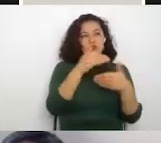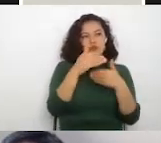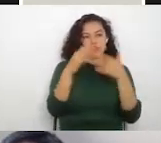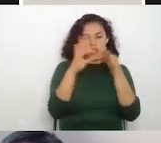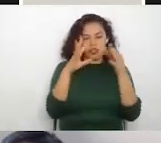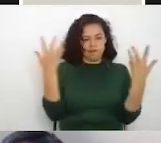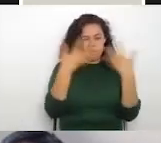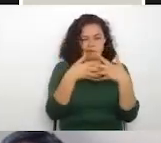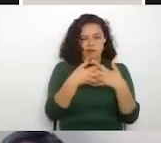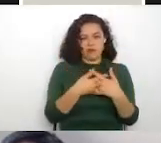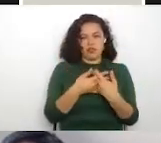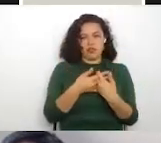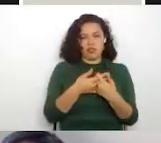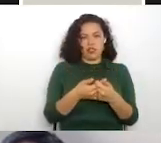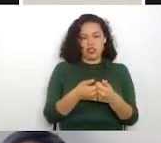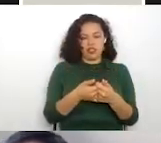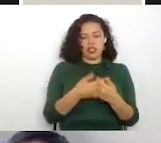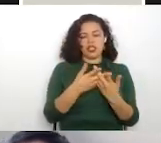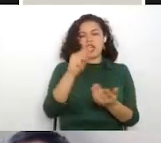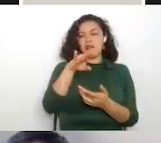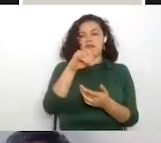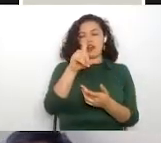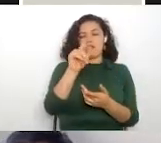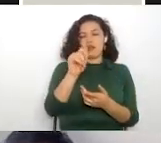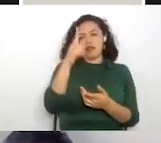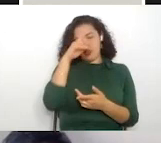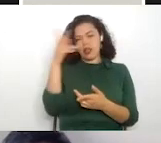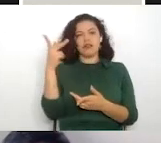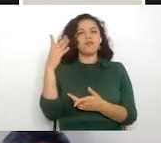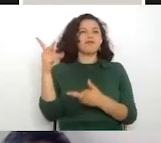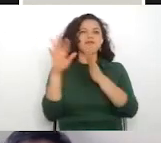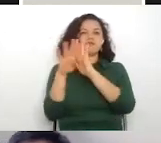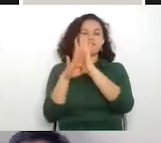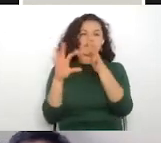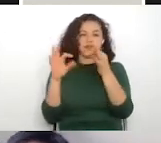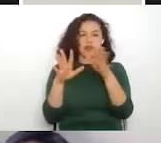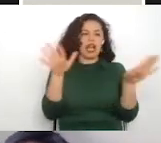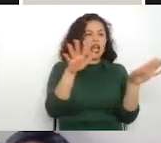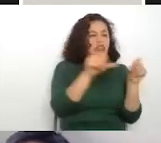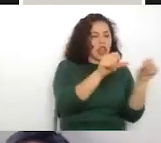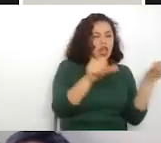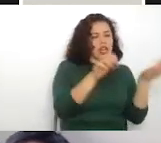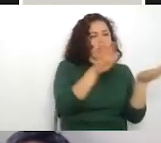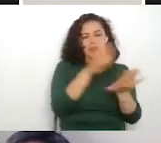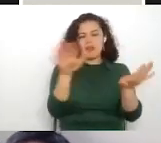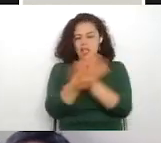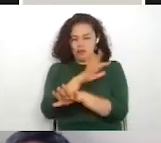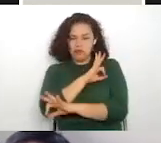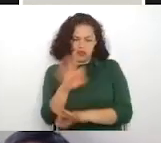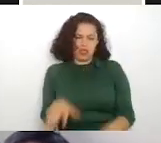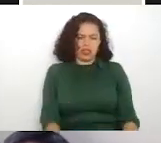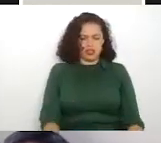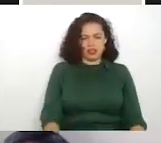en el manual de procedimientos, ¿sí? Esto puede variar de un área a otra, digamos, de